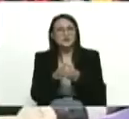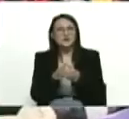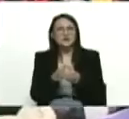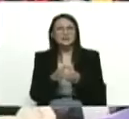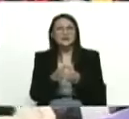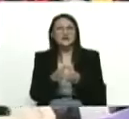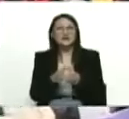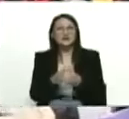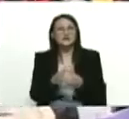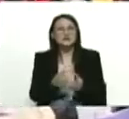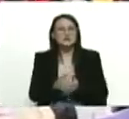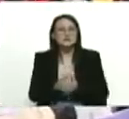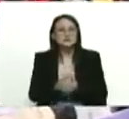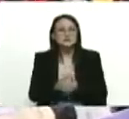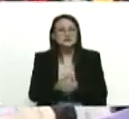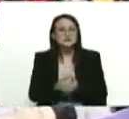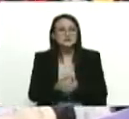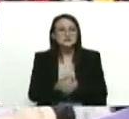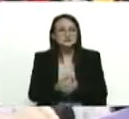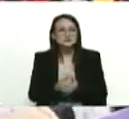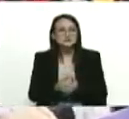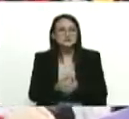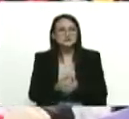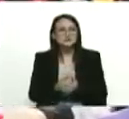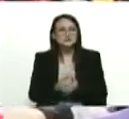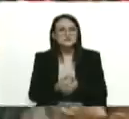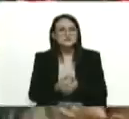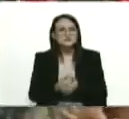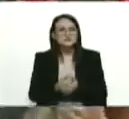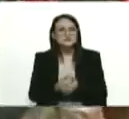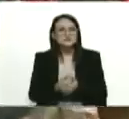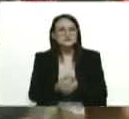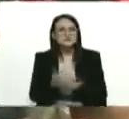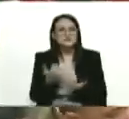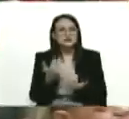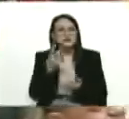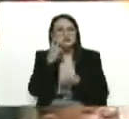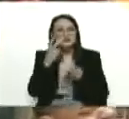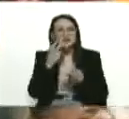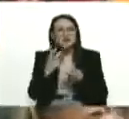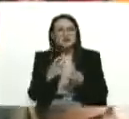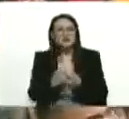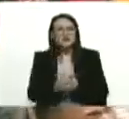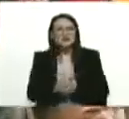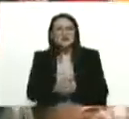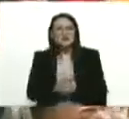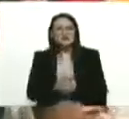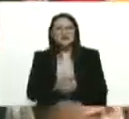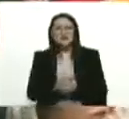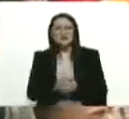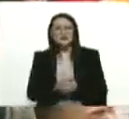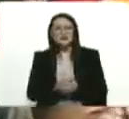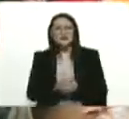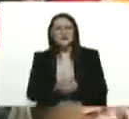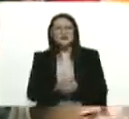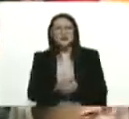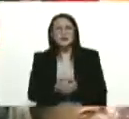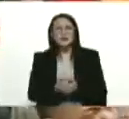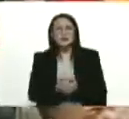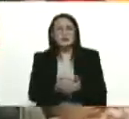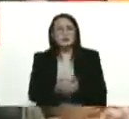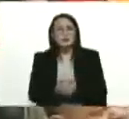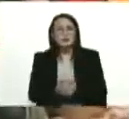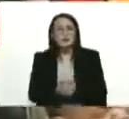Son bendiciones, ese Chávez que viene a visitarnos. Viene a visitarnos, viene a visitar a Calabozo.